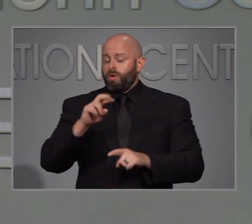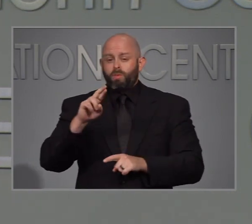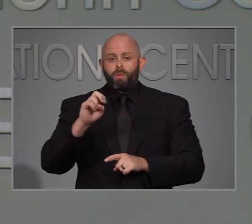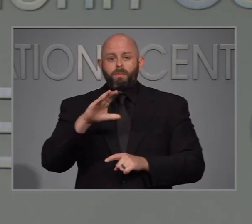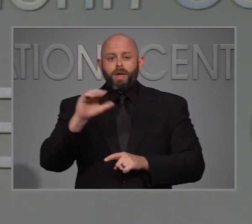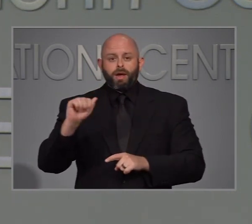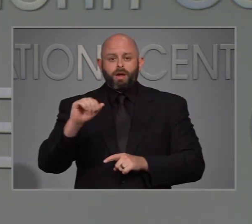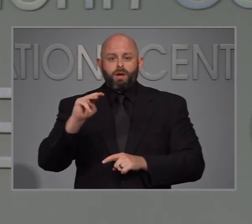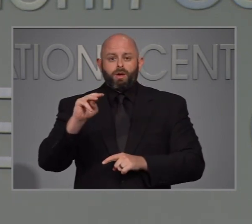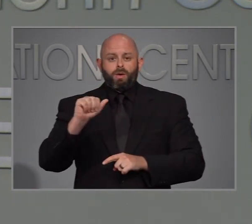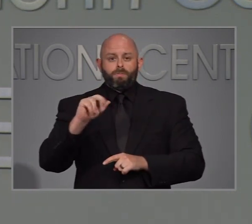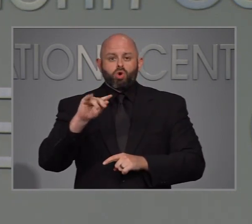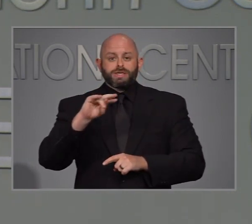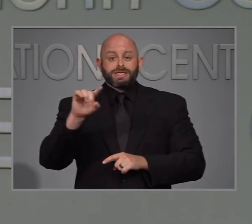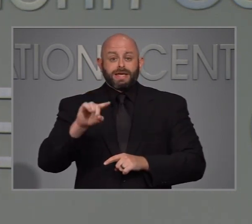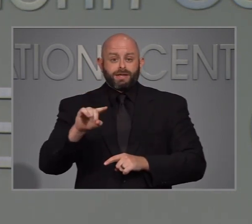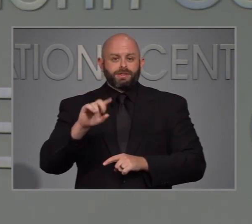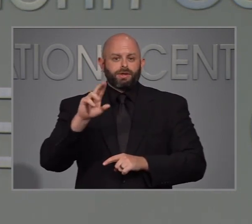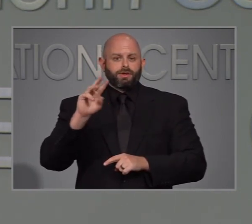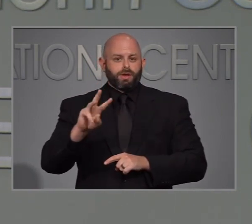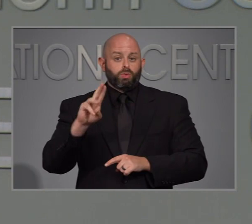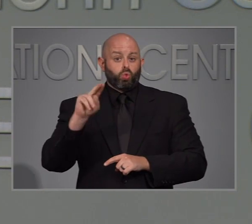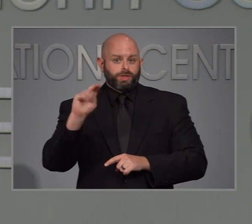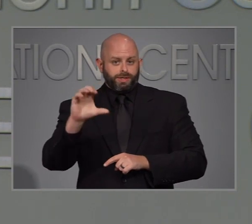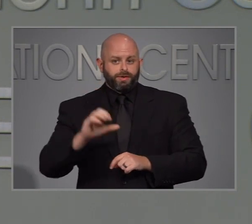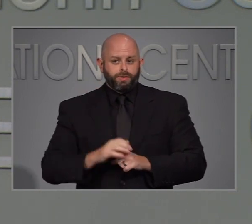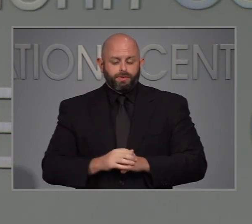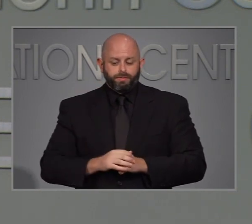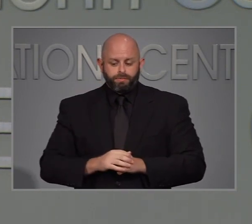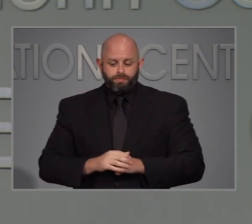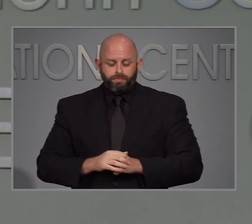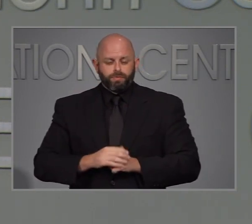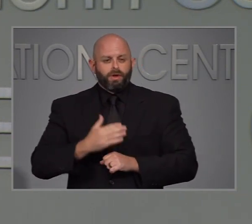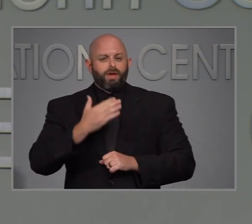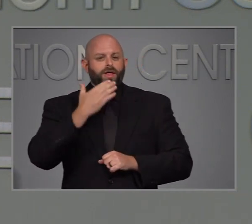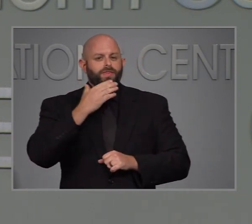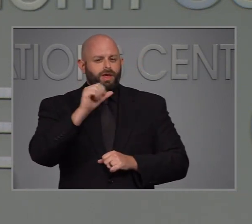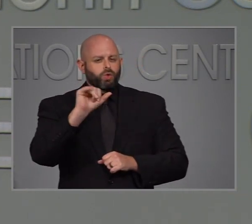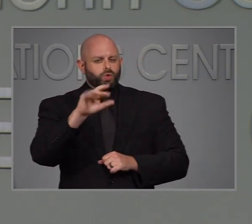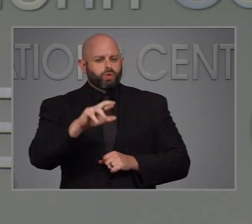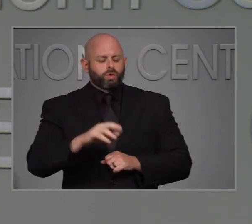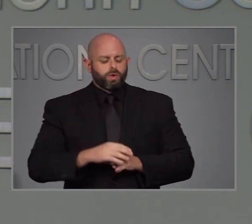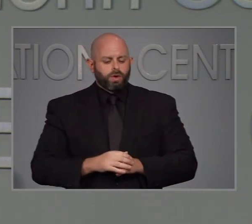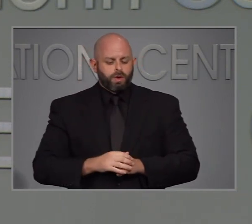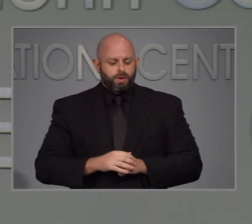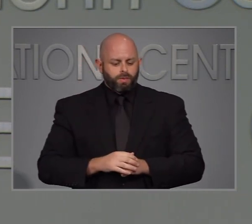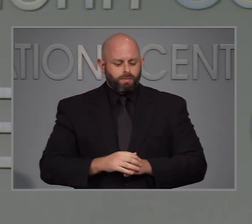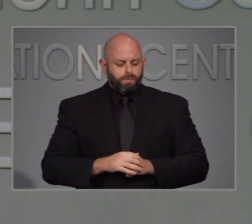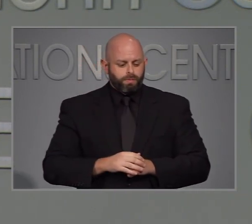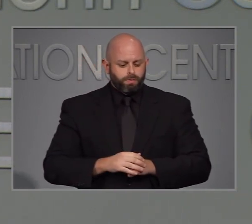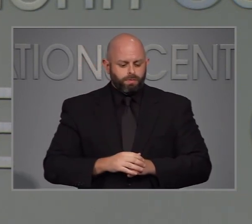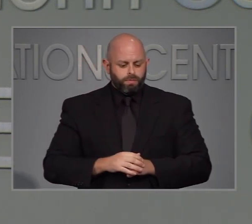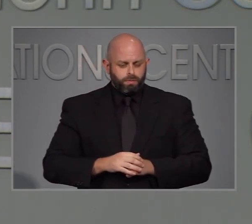Otra de Rebecca Martínez de WUNC. Así es de que